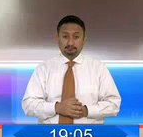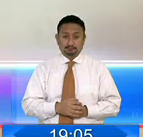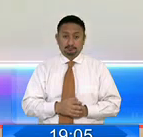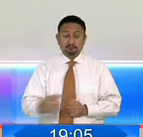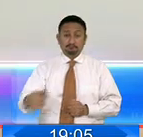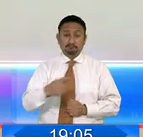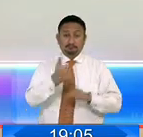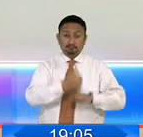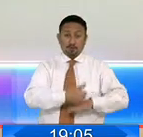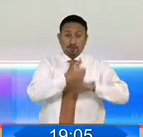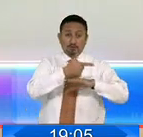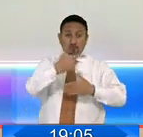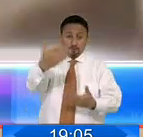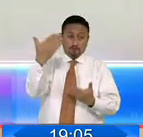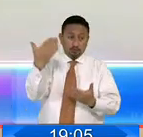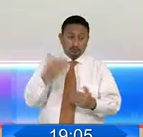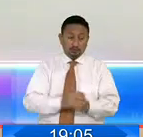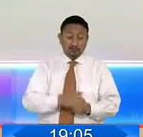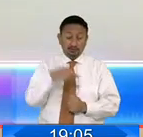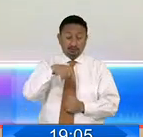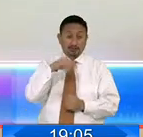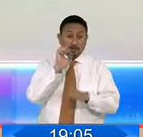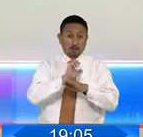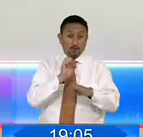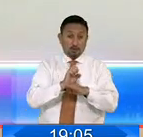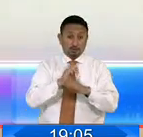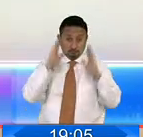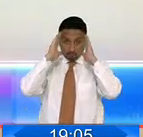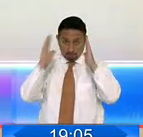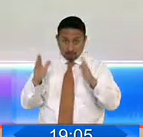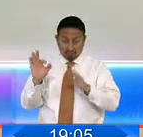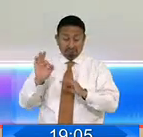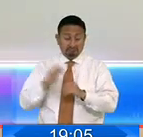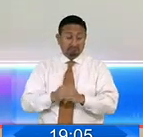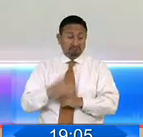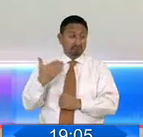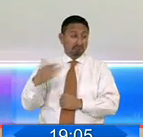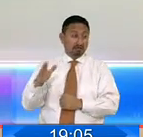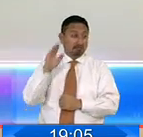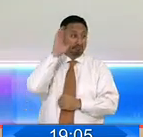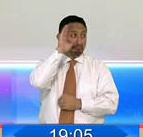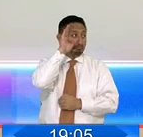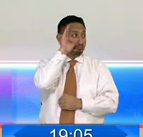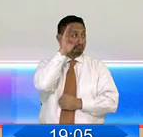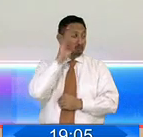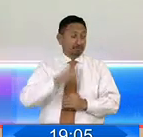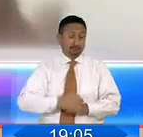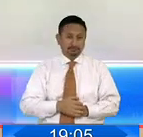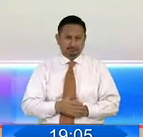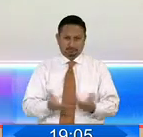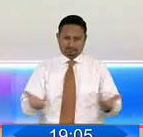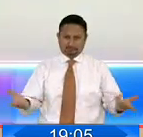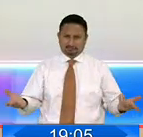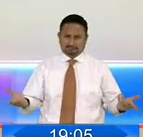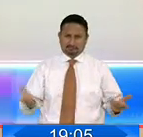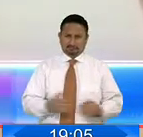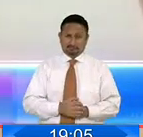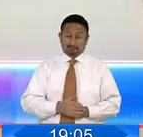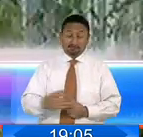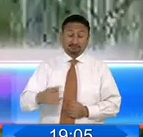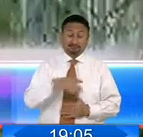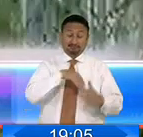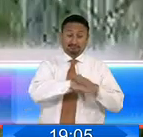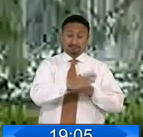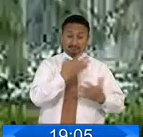las autoridades políticas de este país no las tomaron en cuenta y no hicieron absolutamente nada no sólo para las masacres de las